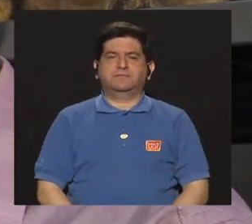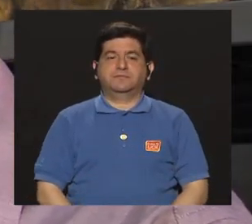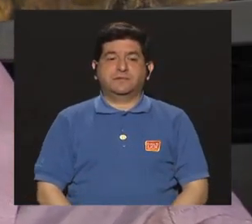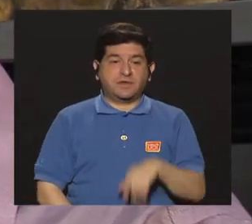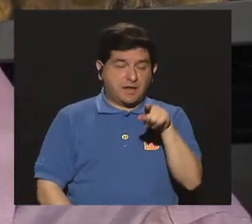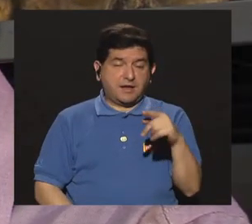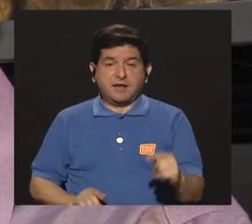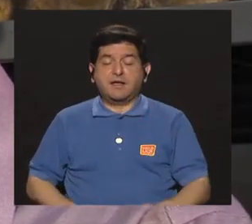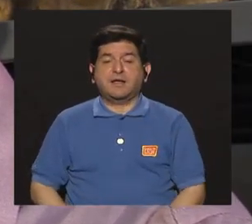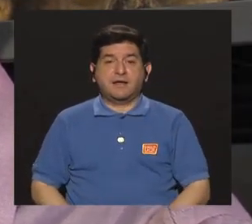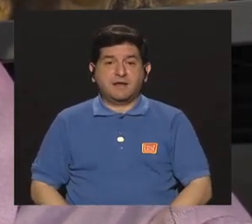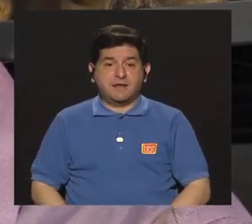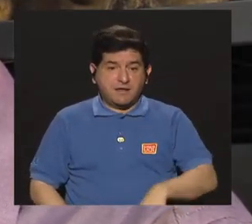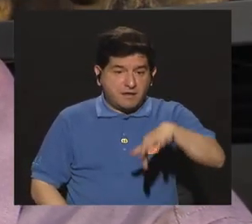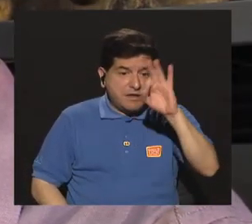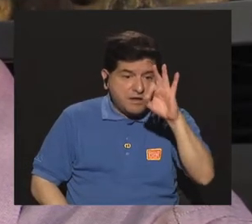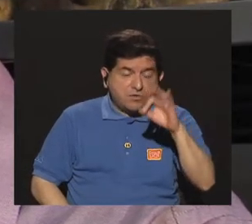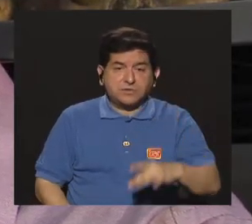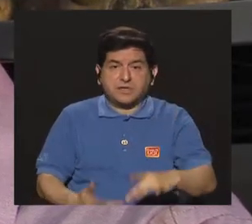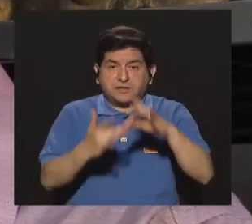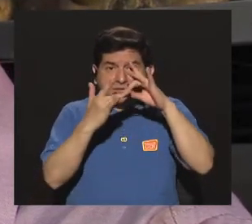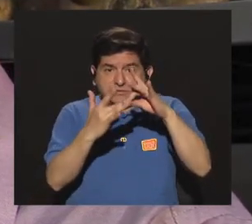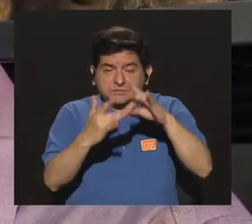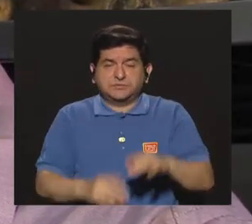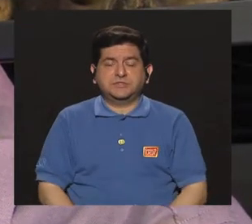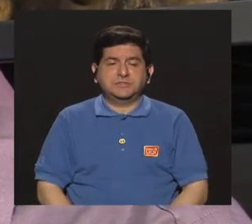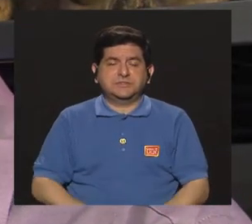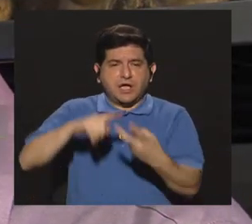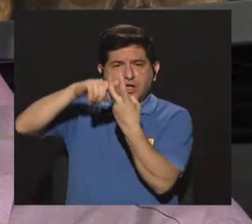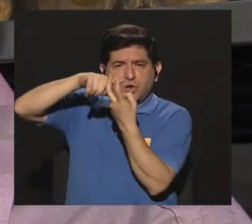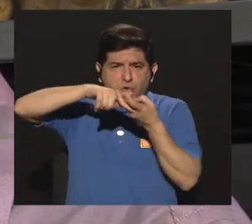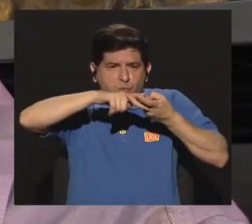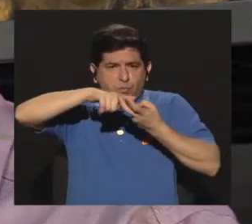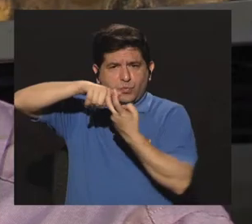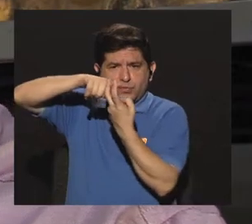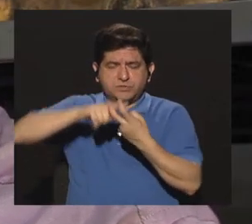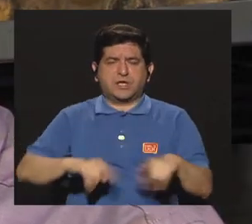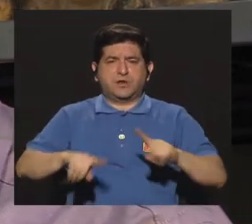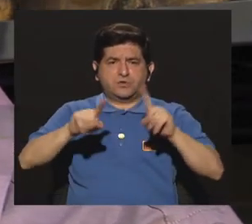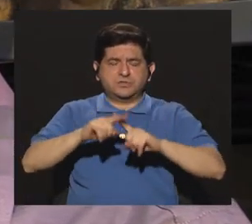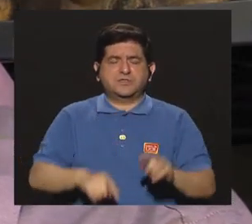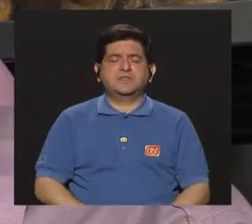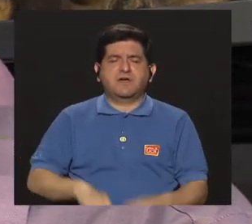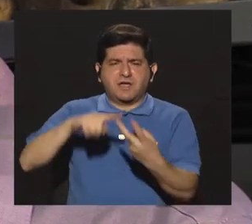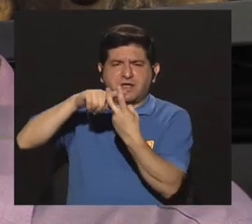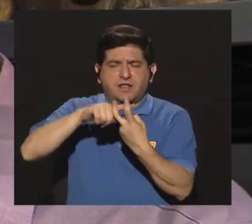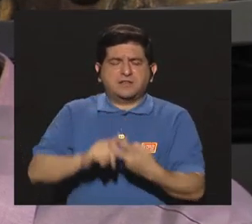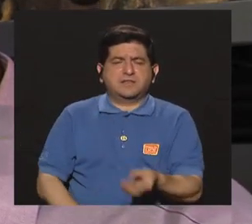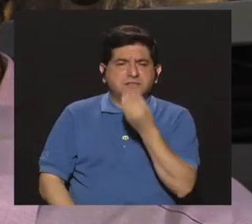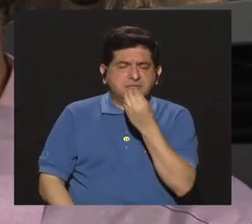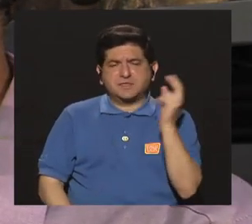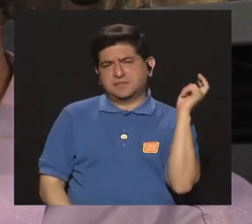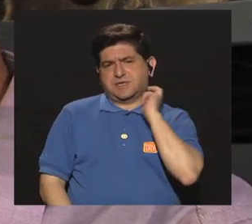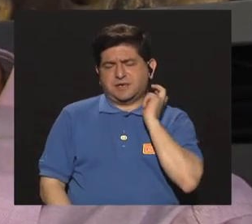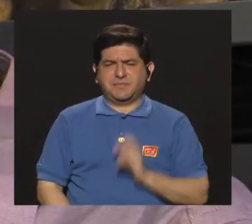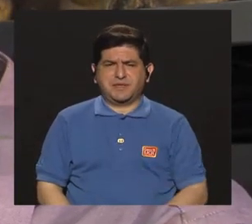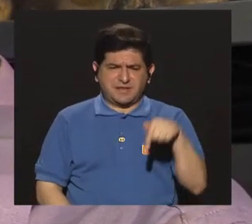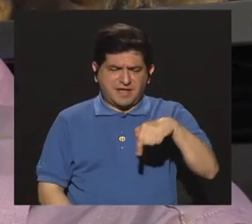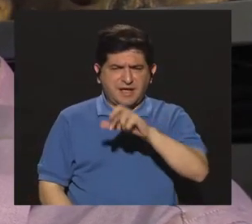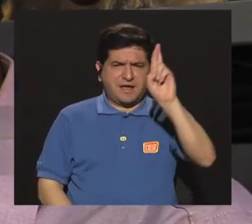frente particularmente la colección de murciélagos y algunos vampiros cuántas especies tenemos en costa rica